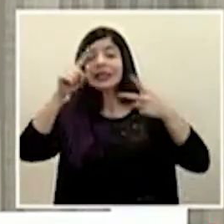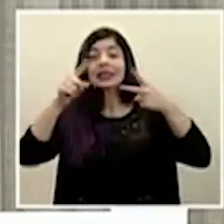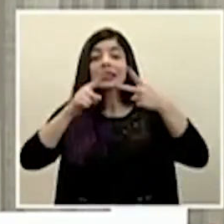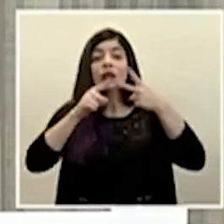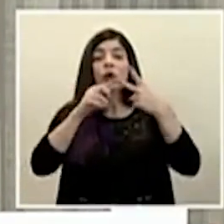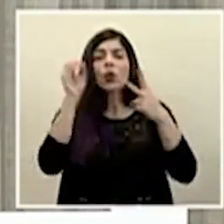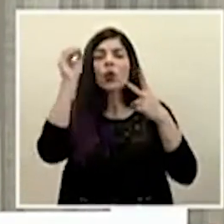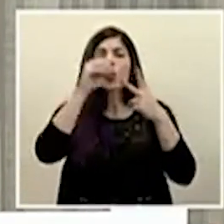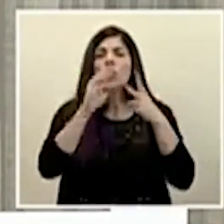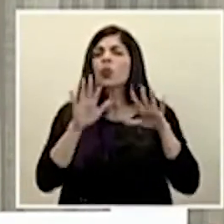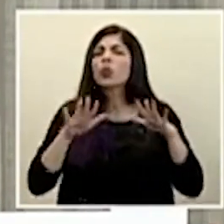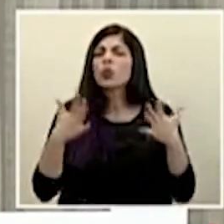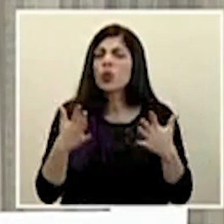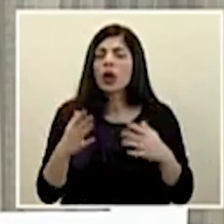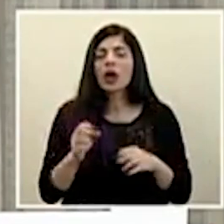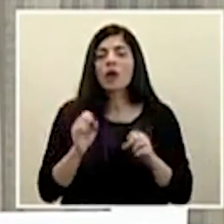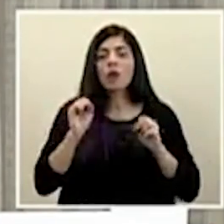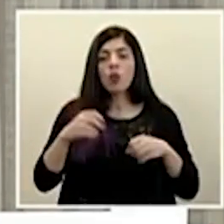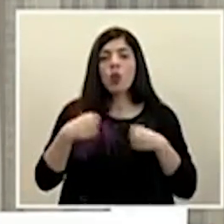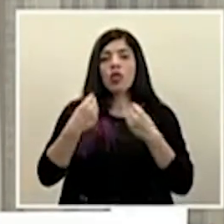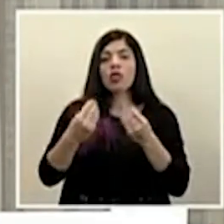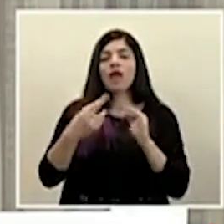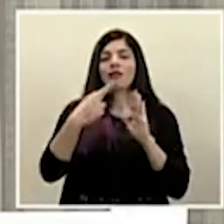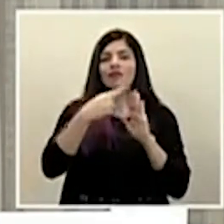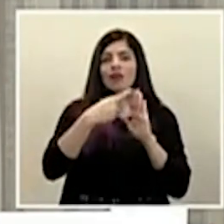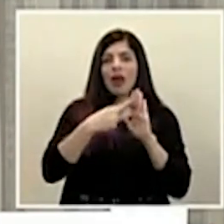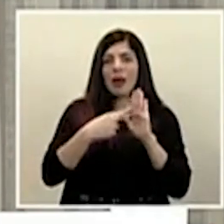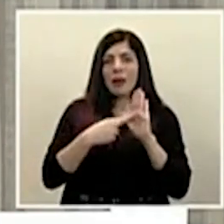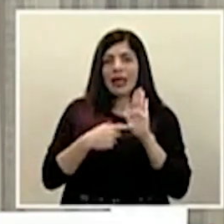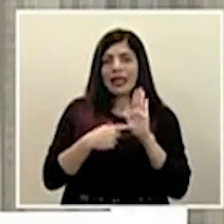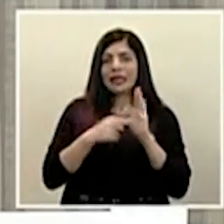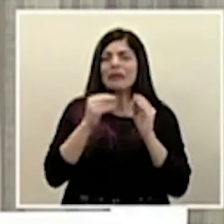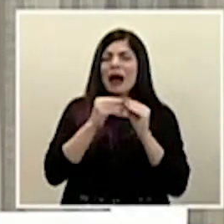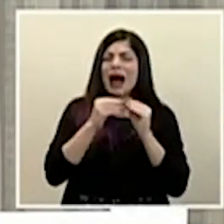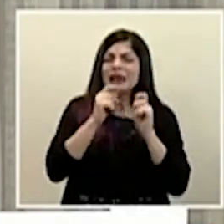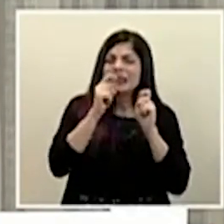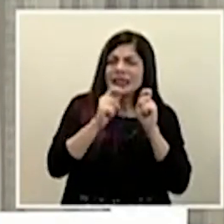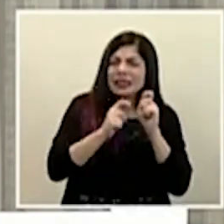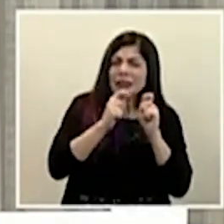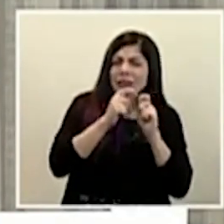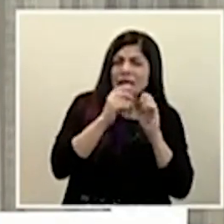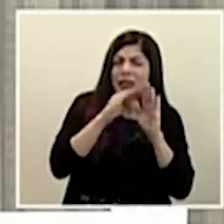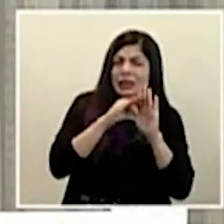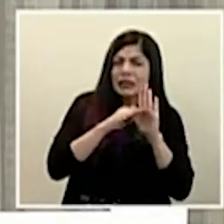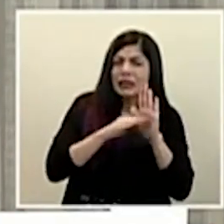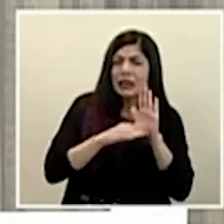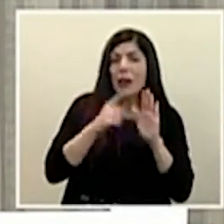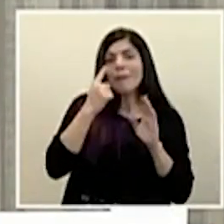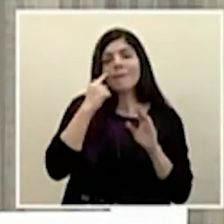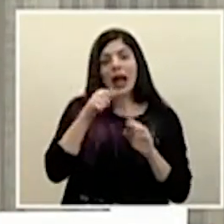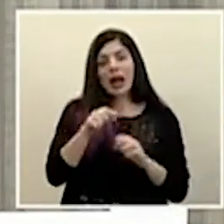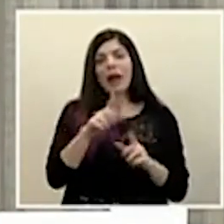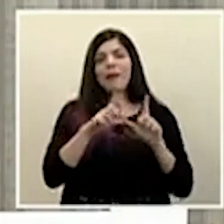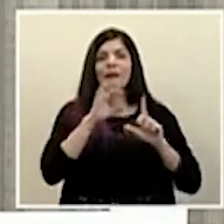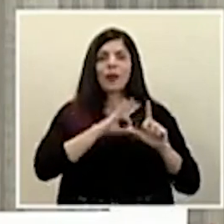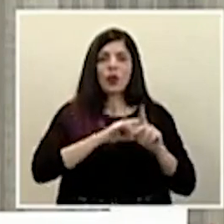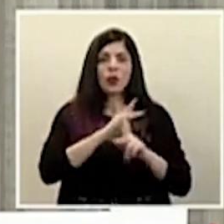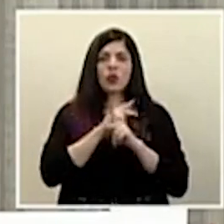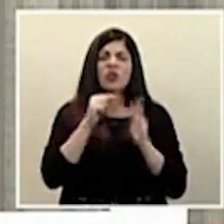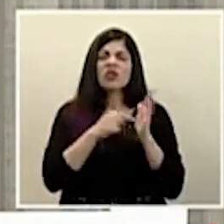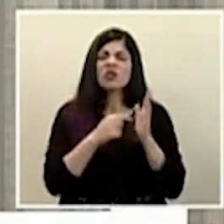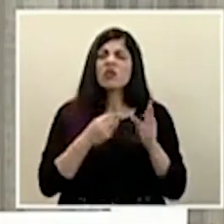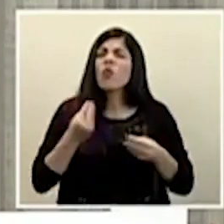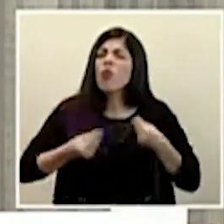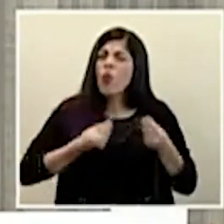objetivos es justo brindar un marco regulatorio específico a la ejecución del bono proteger. ¿Y esto cómo se